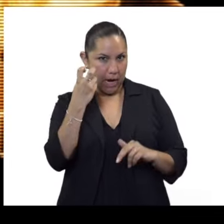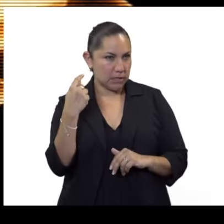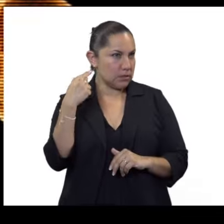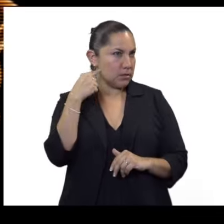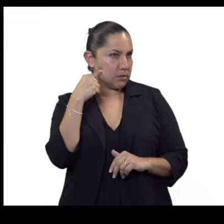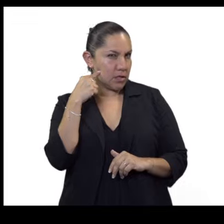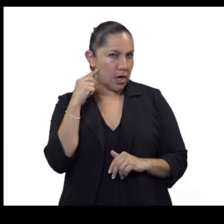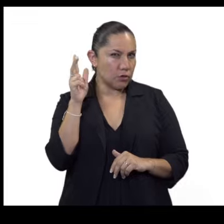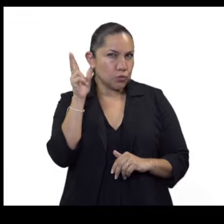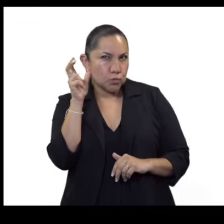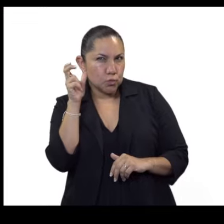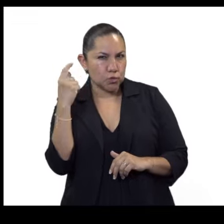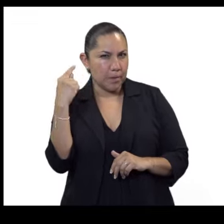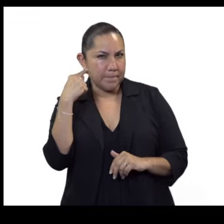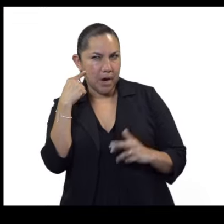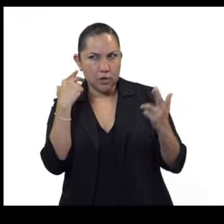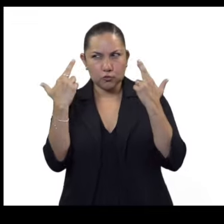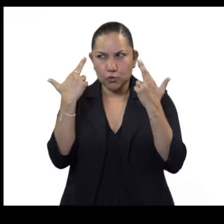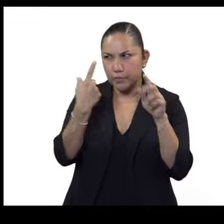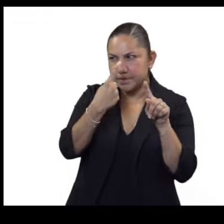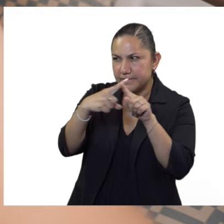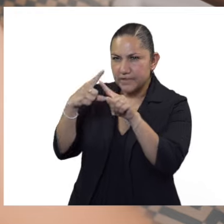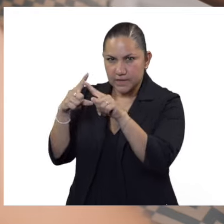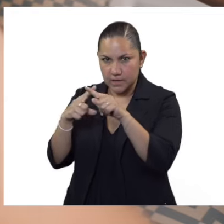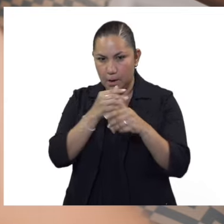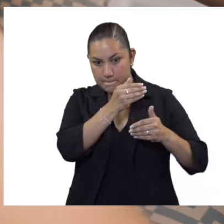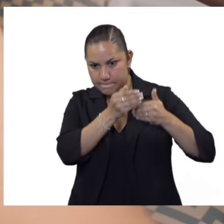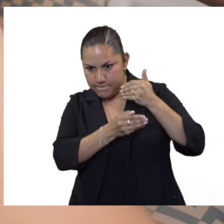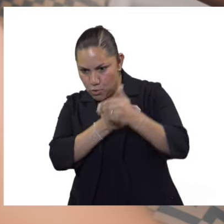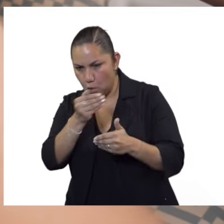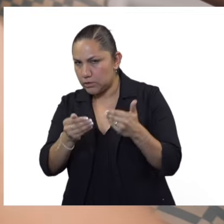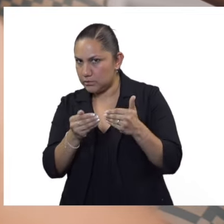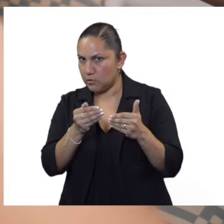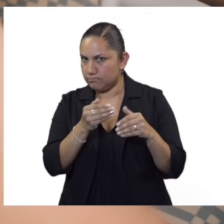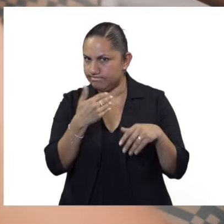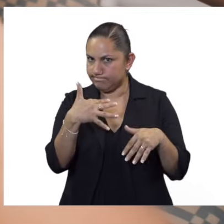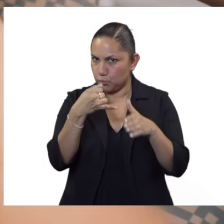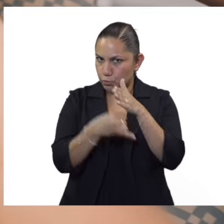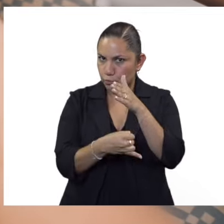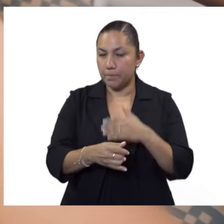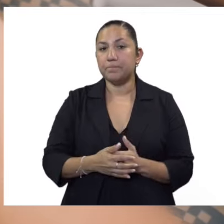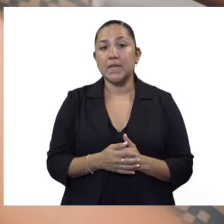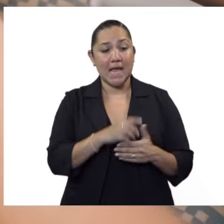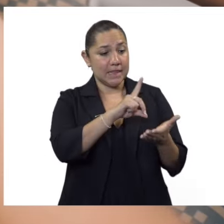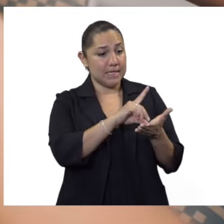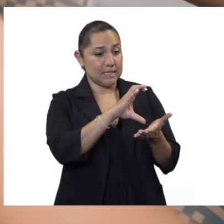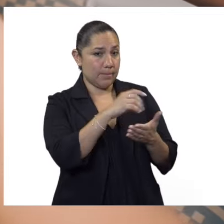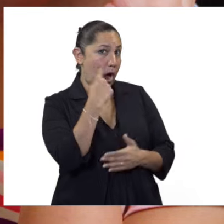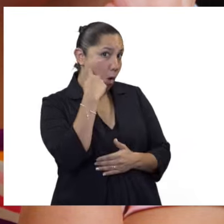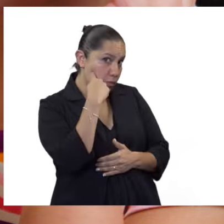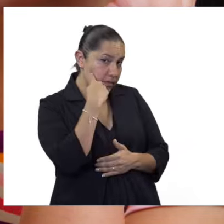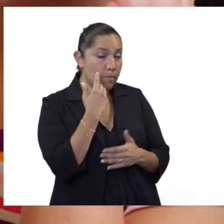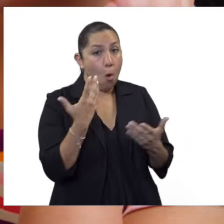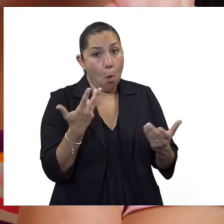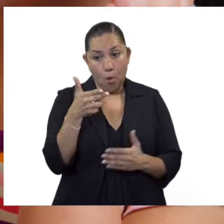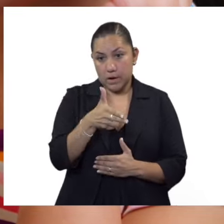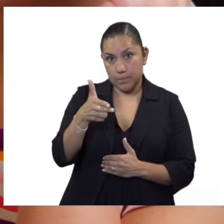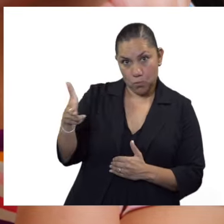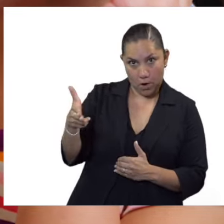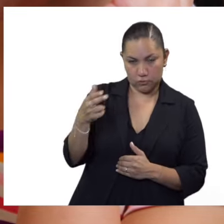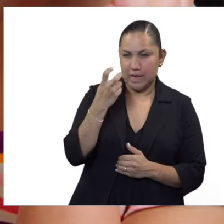se identifican los diferentes sonidos la discapacidad auditiva o hipoacusia que es la